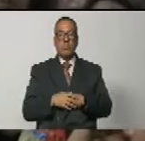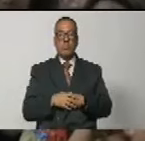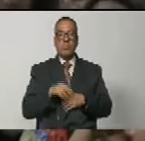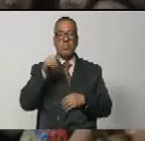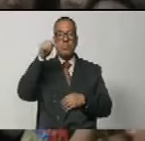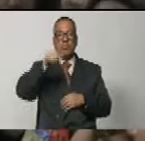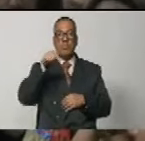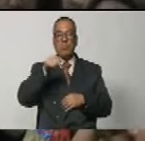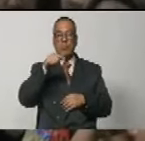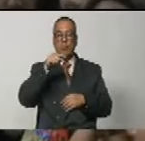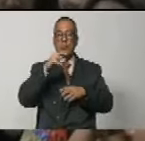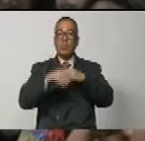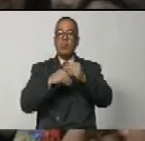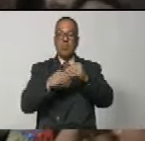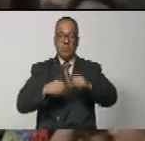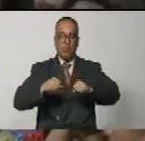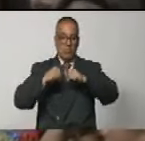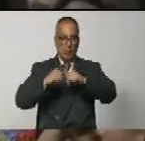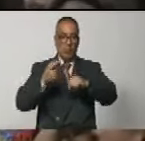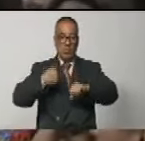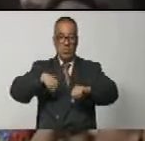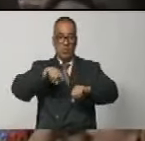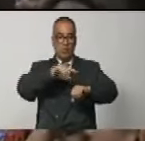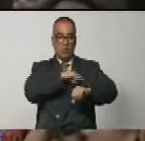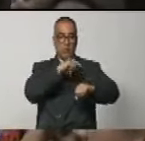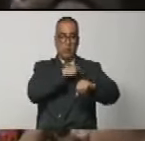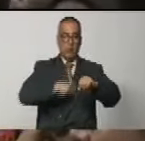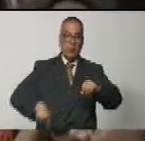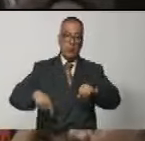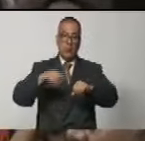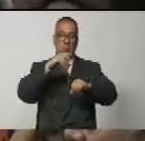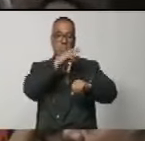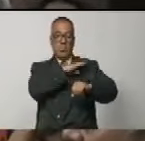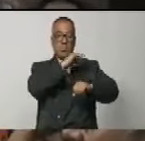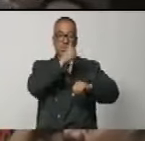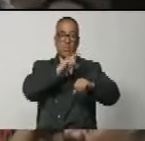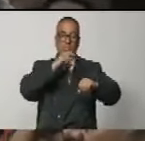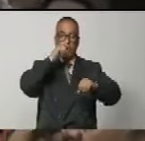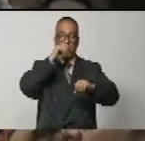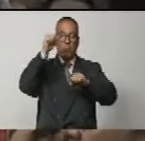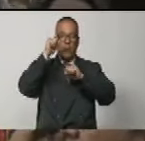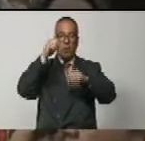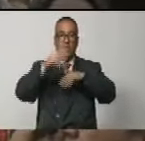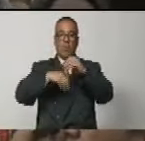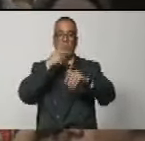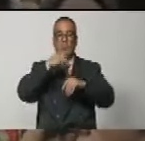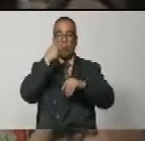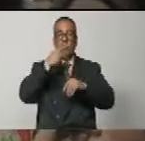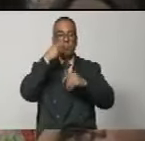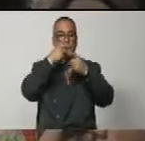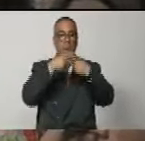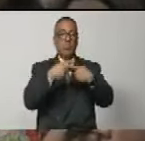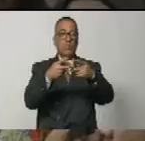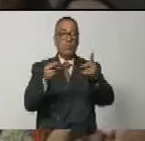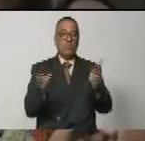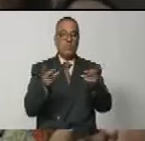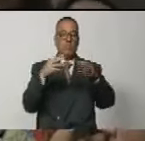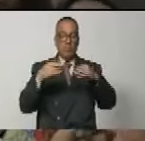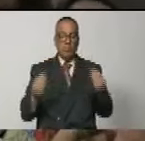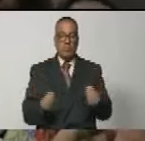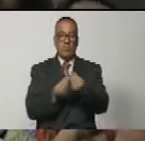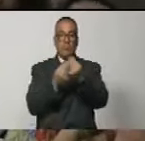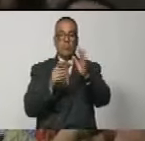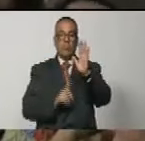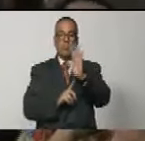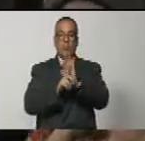este legado ha sido consolidado por nuestro presidente, comandante Nicolás Maduro, aplicando políticas públicas que acompañan